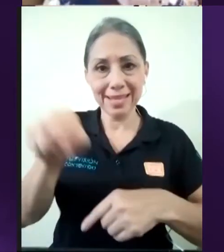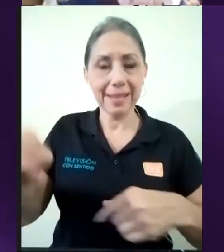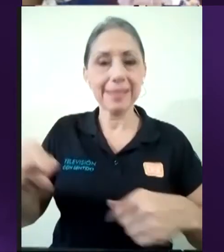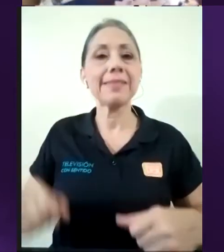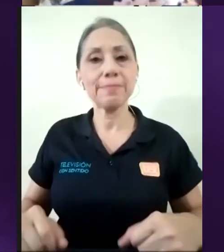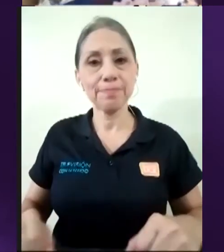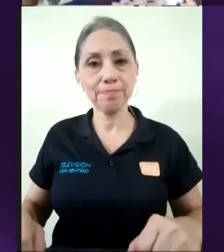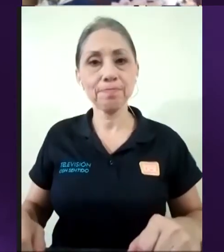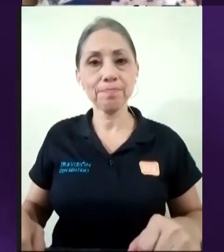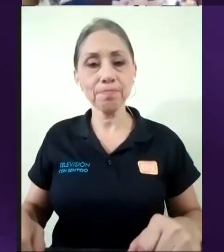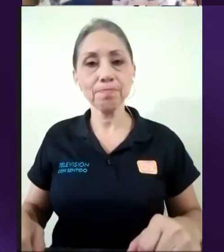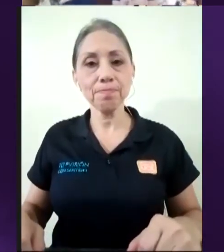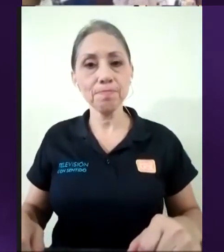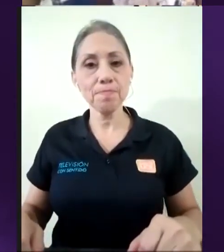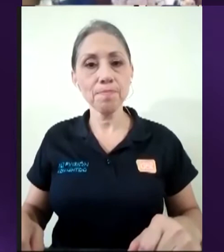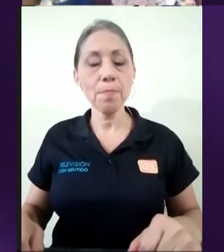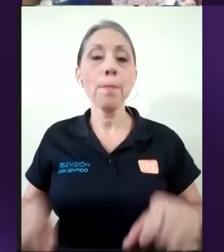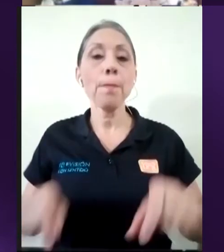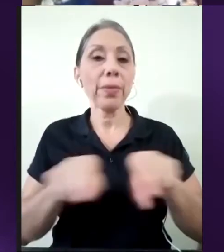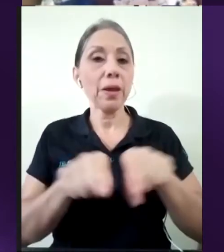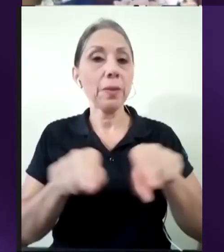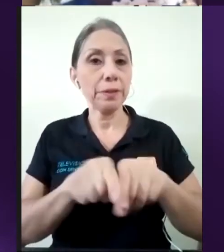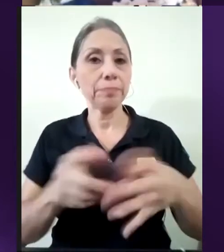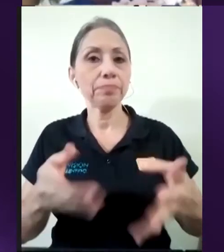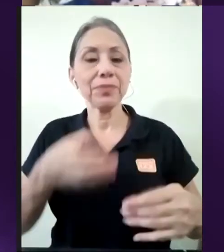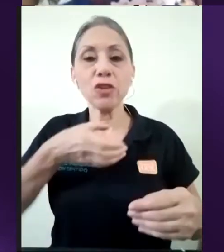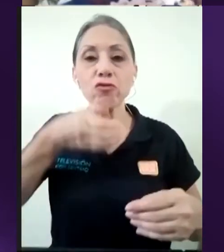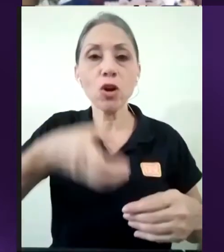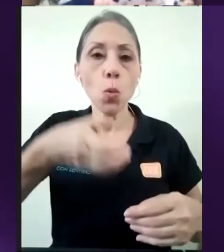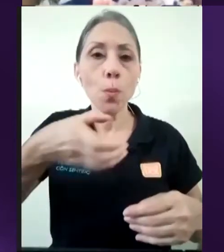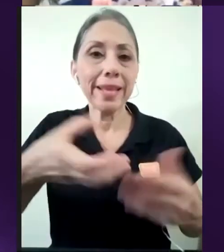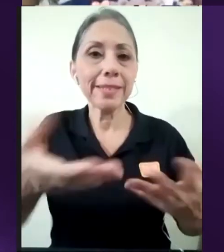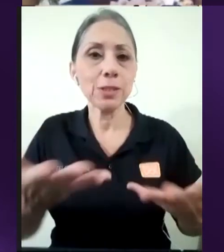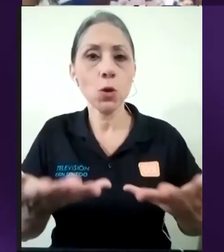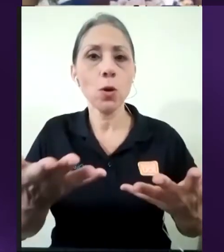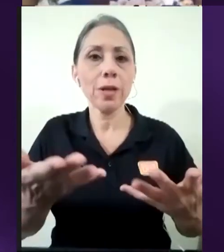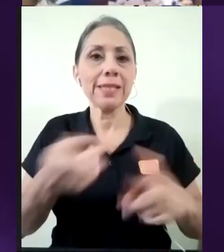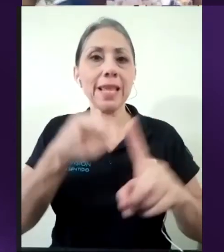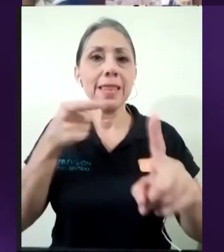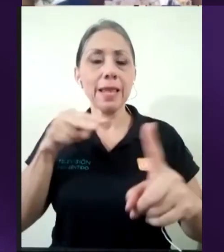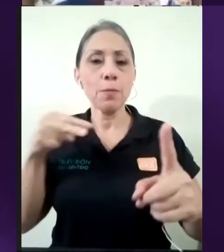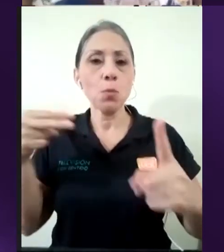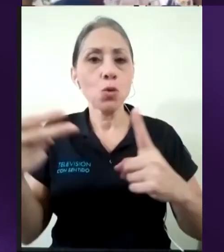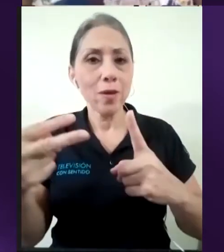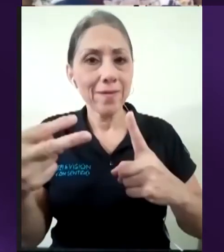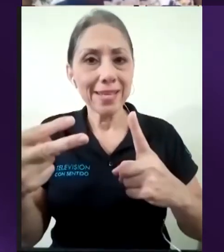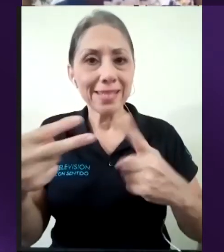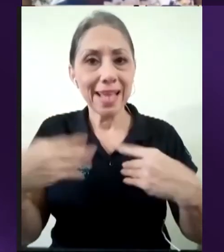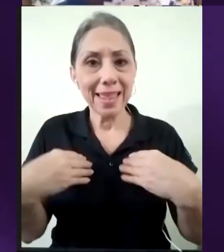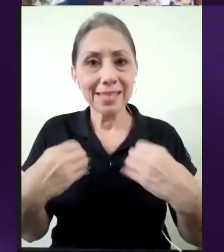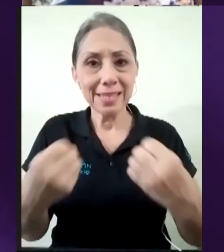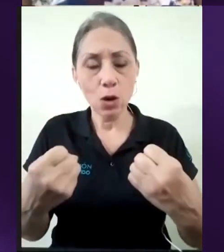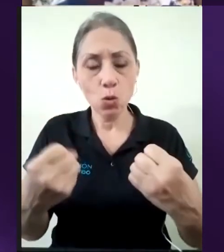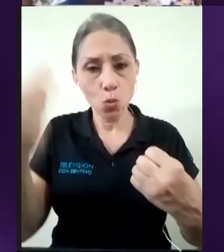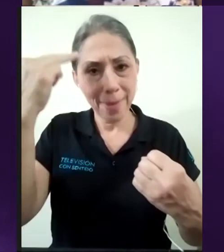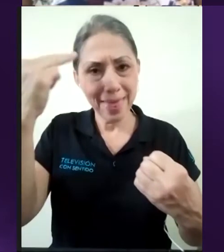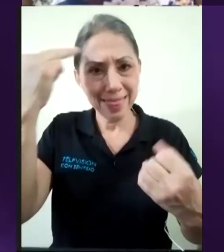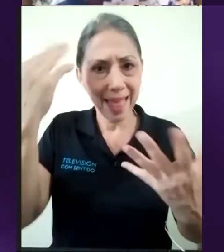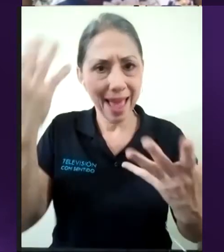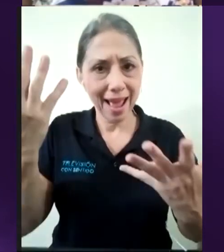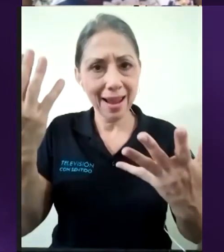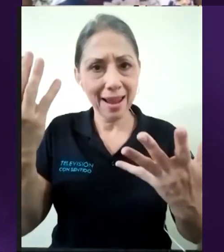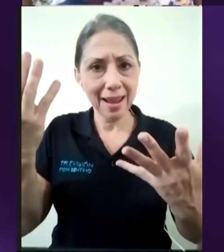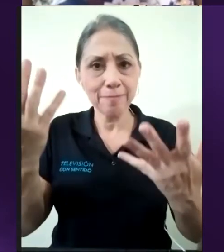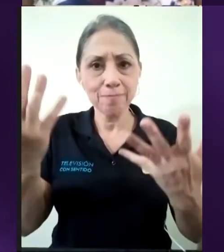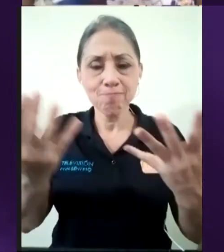También, ¿cuáles son las recomendaciones desde el punto de vista de mantener la salud mental en familias,